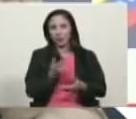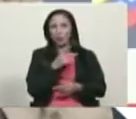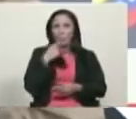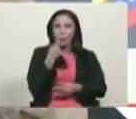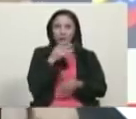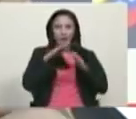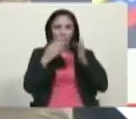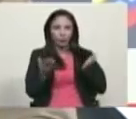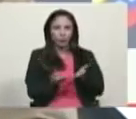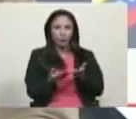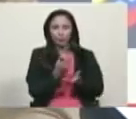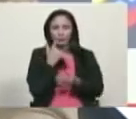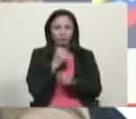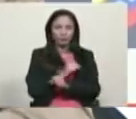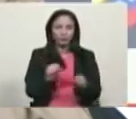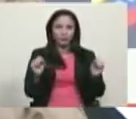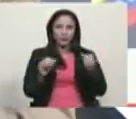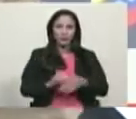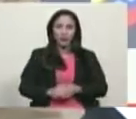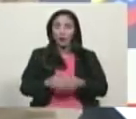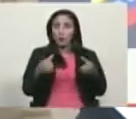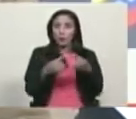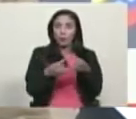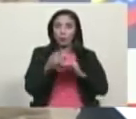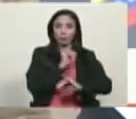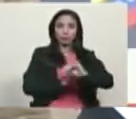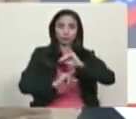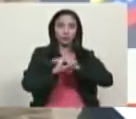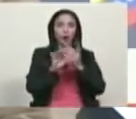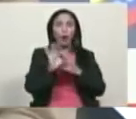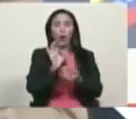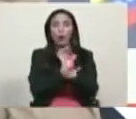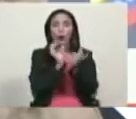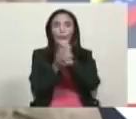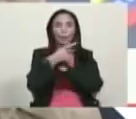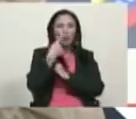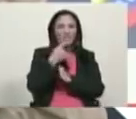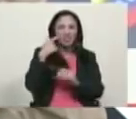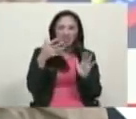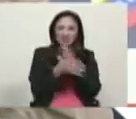mundial o internacional o de lo que es la geopolítica.